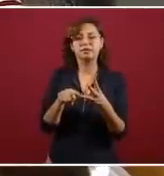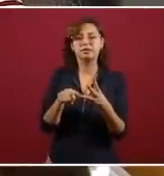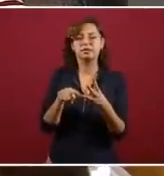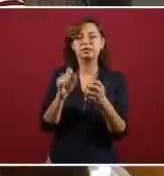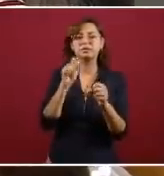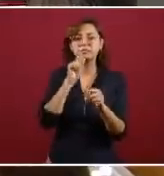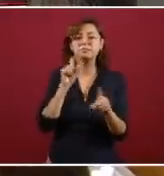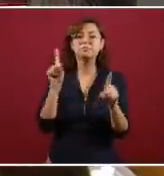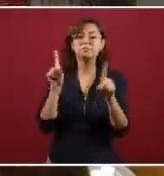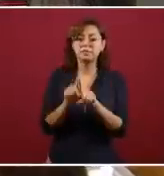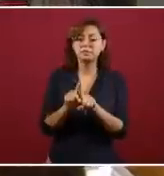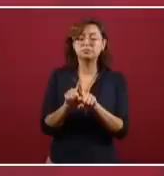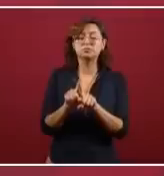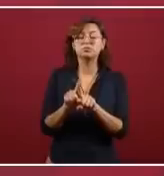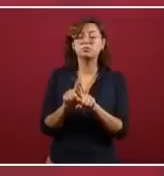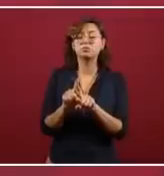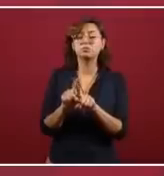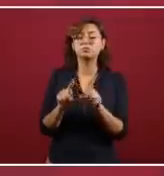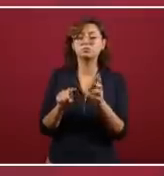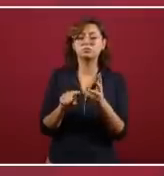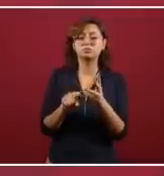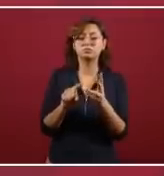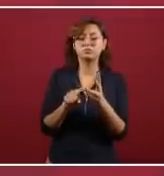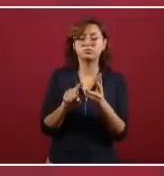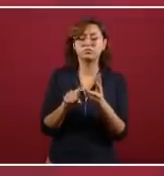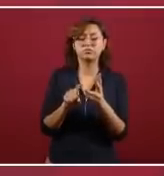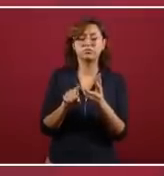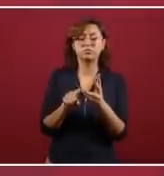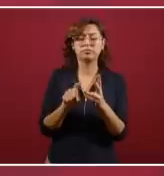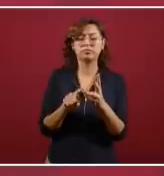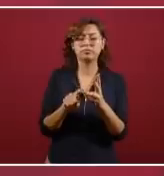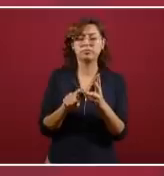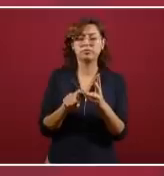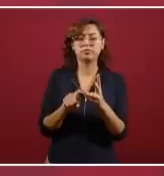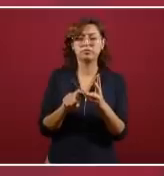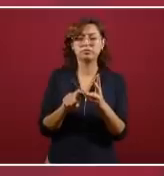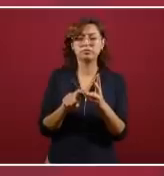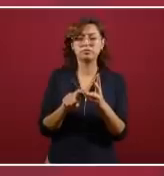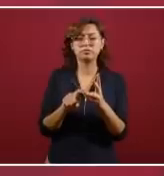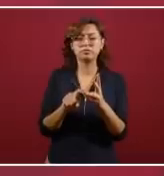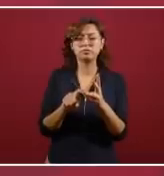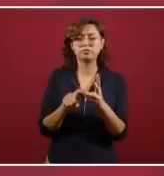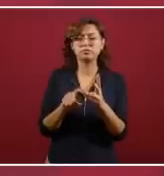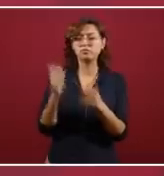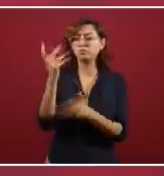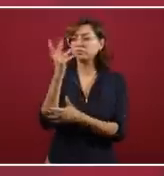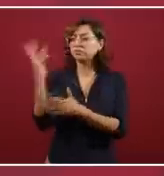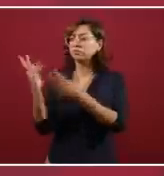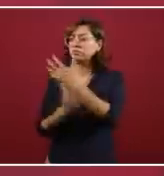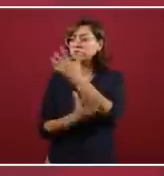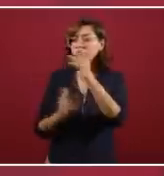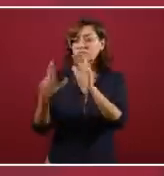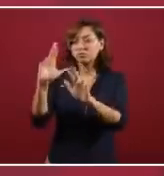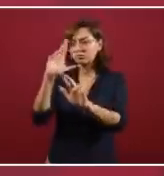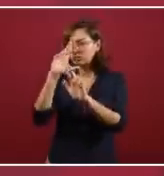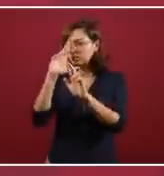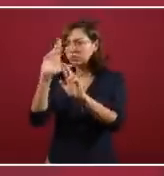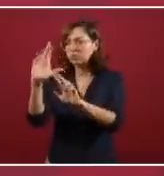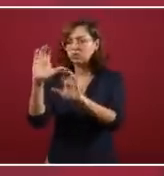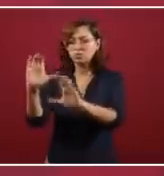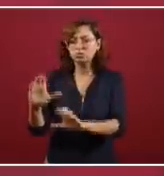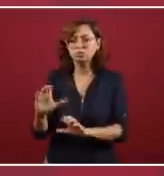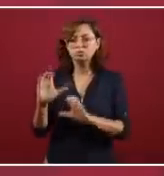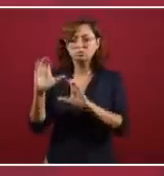tanto no se garantice el respeto al medio ambiente